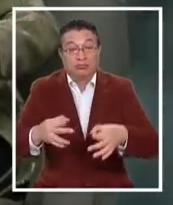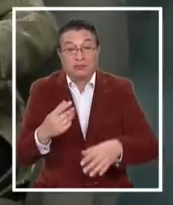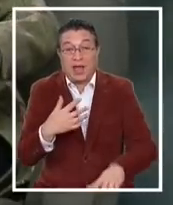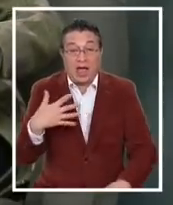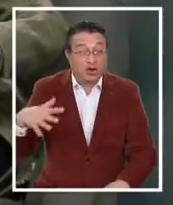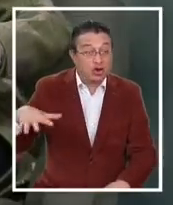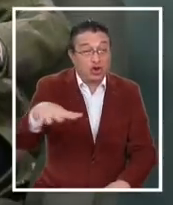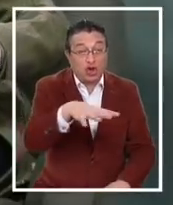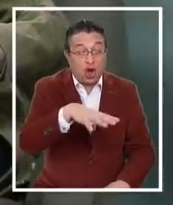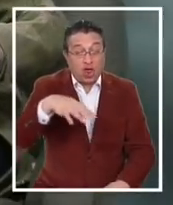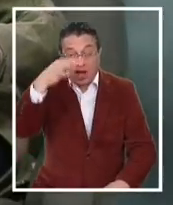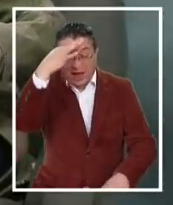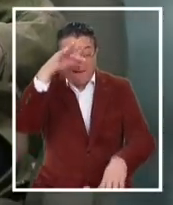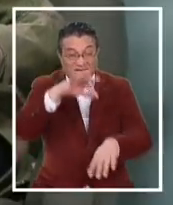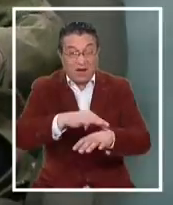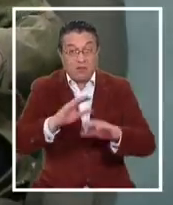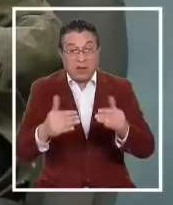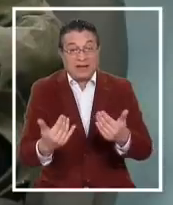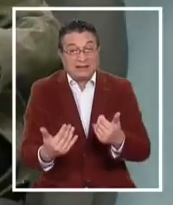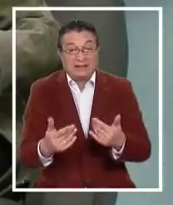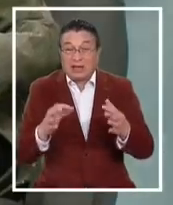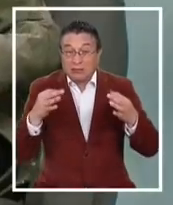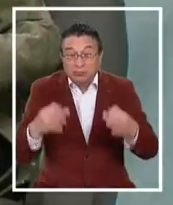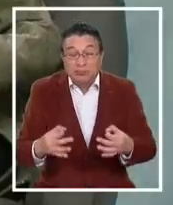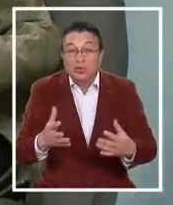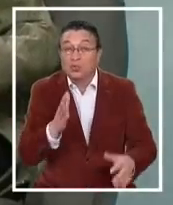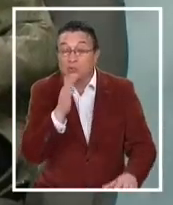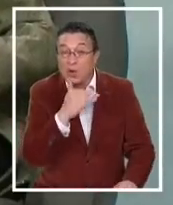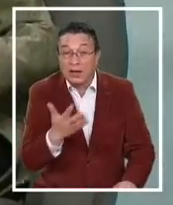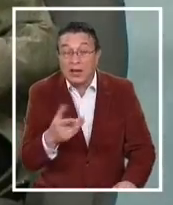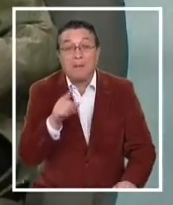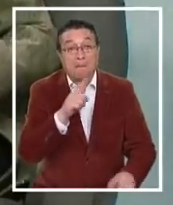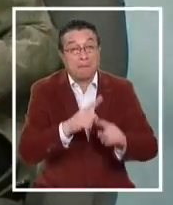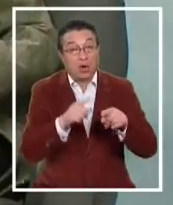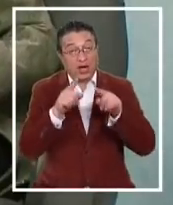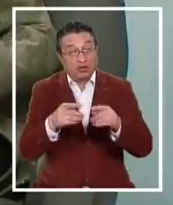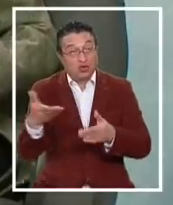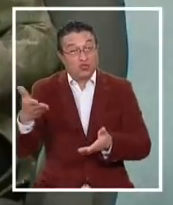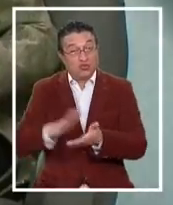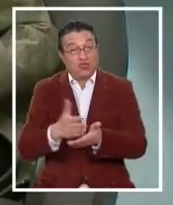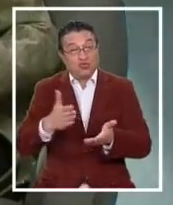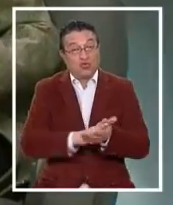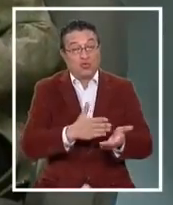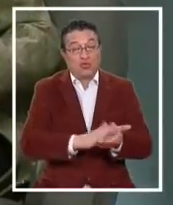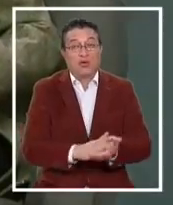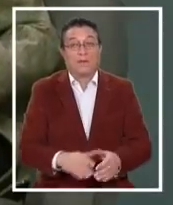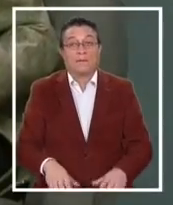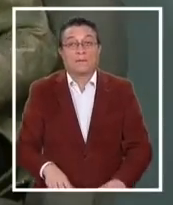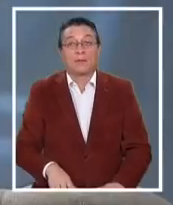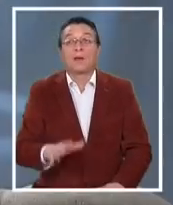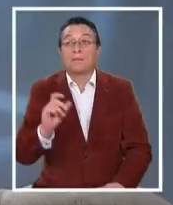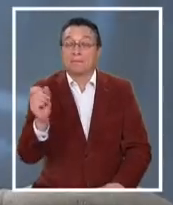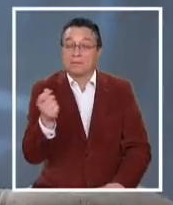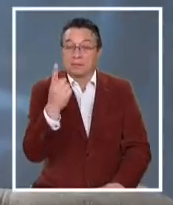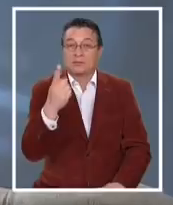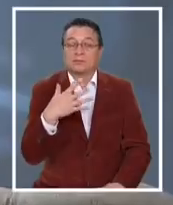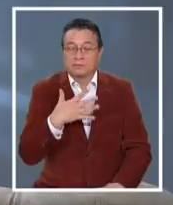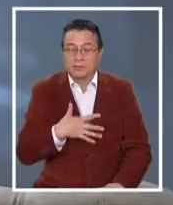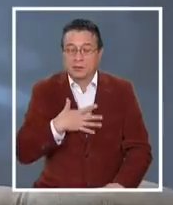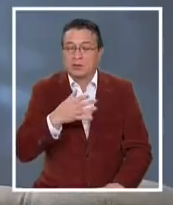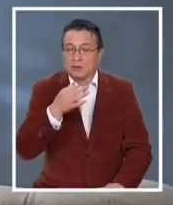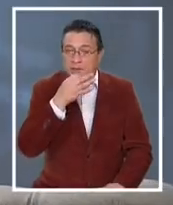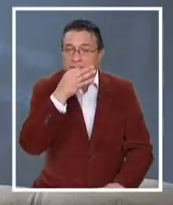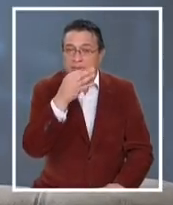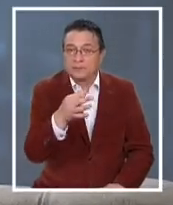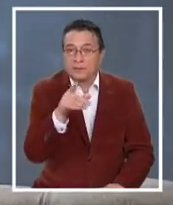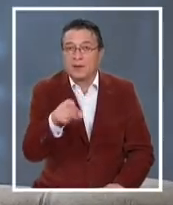los enfermos que llegan que se necesita? A ver, ¿por eso se está muriendo? Primero, yo creo que es siempre